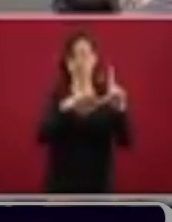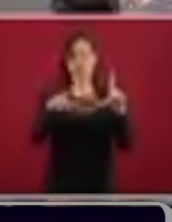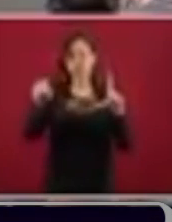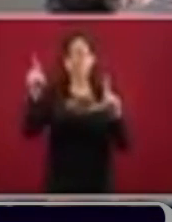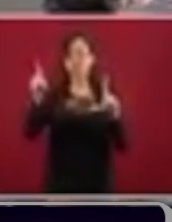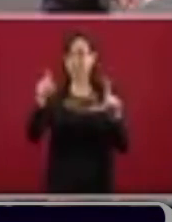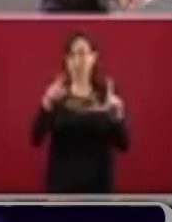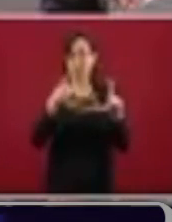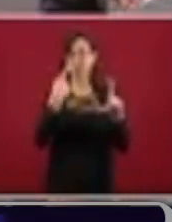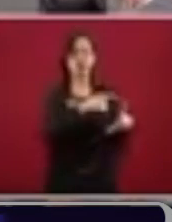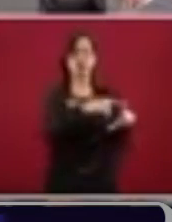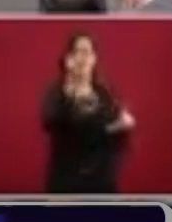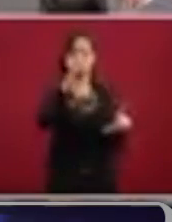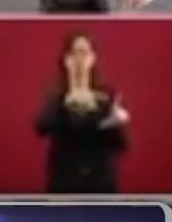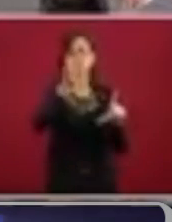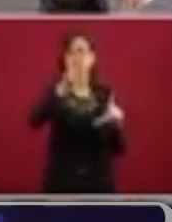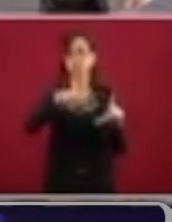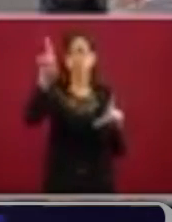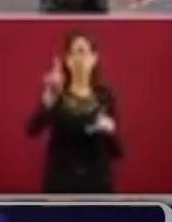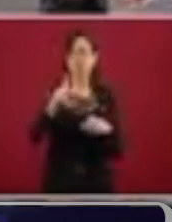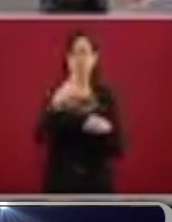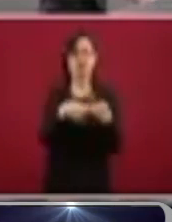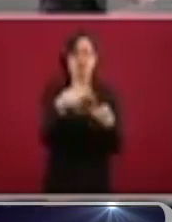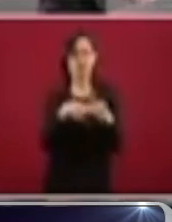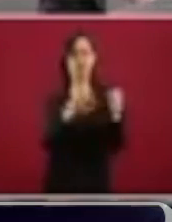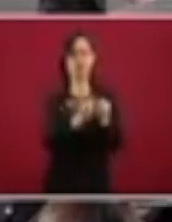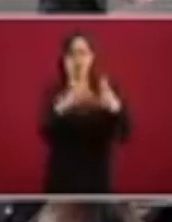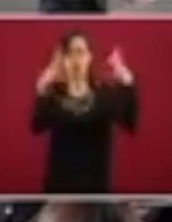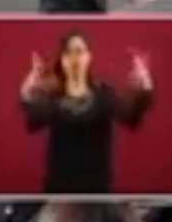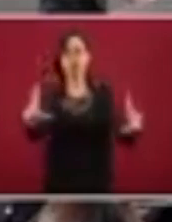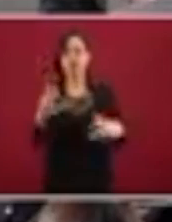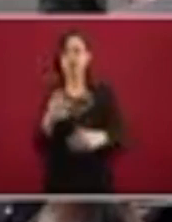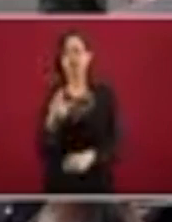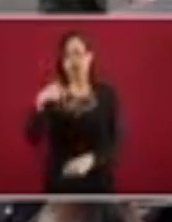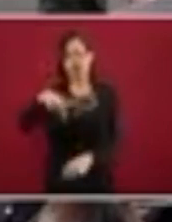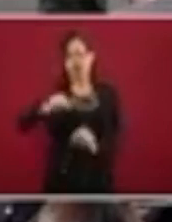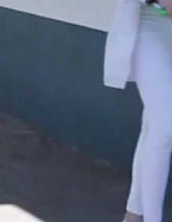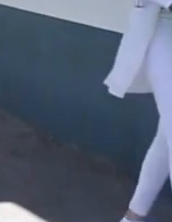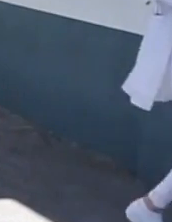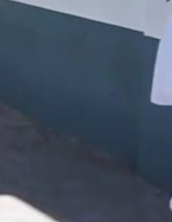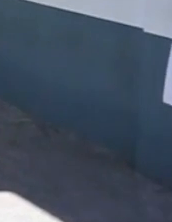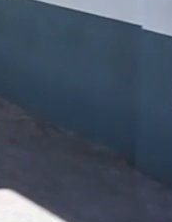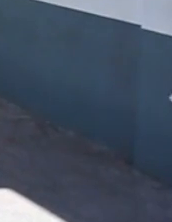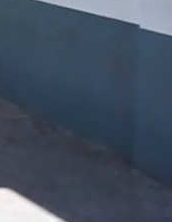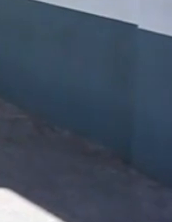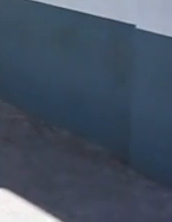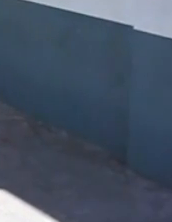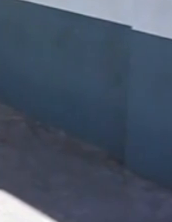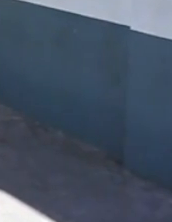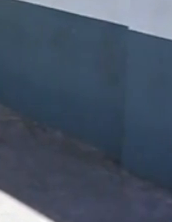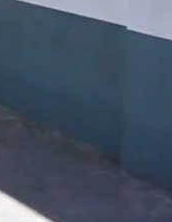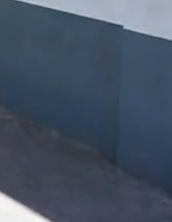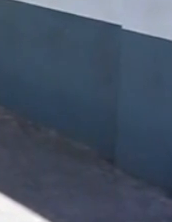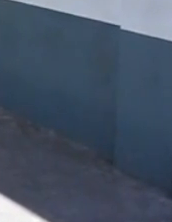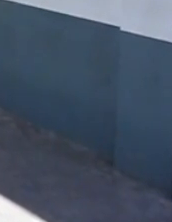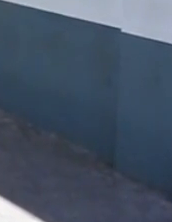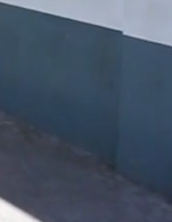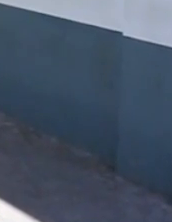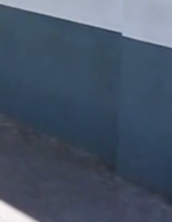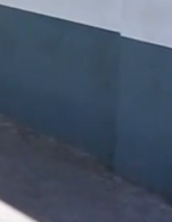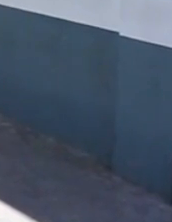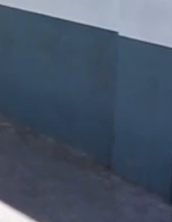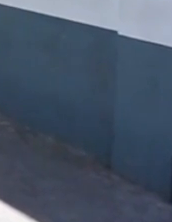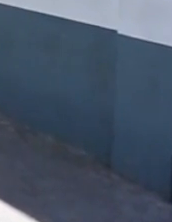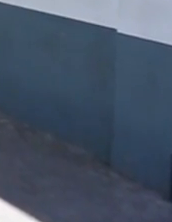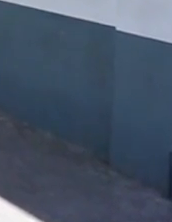esos incrementos de otros países y que podamos ir extendiendo el